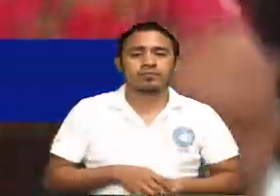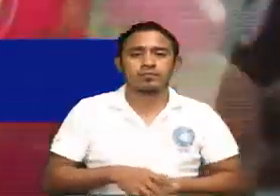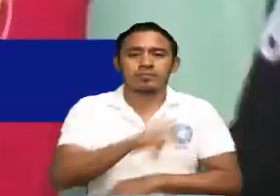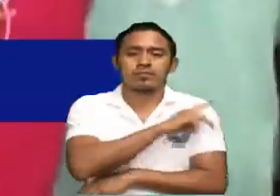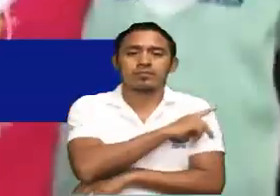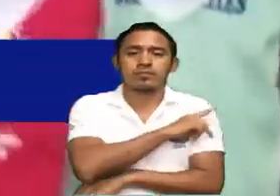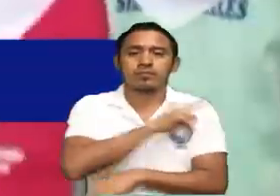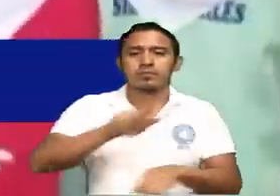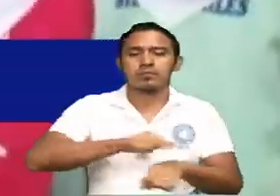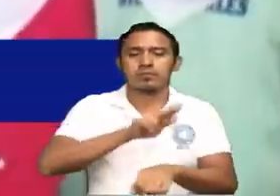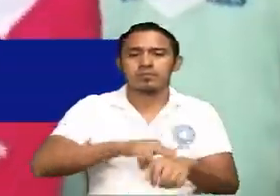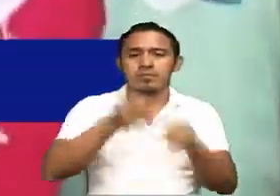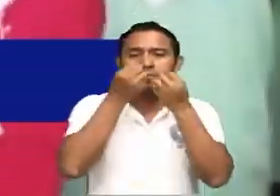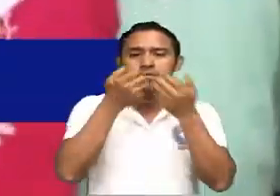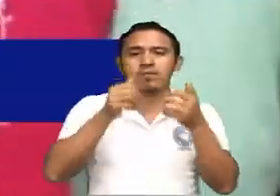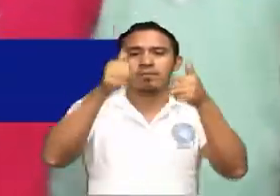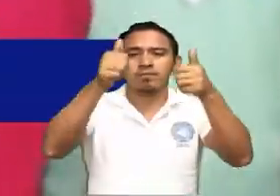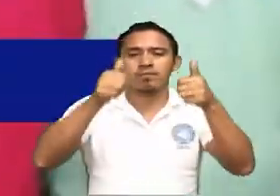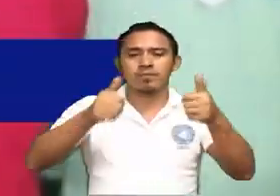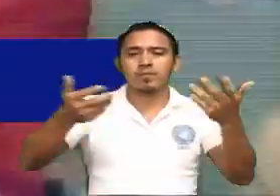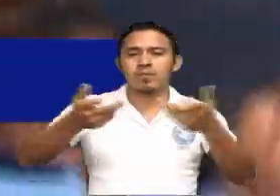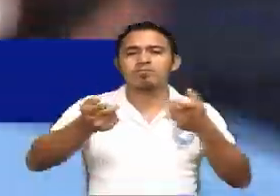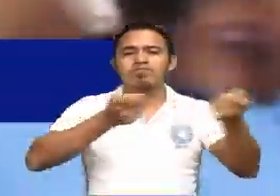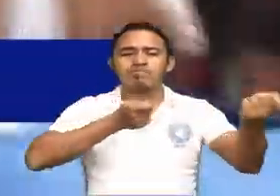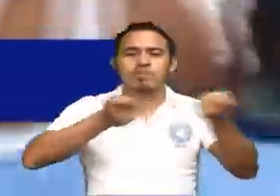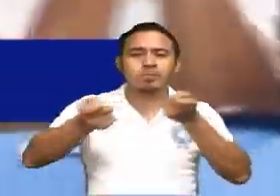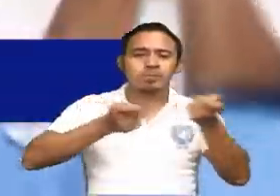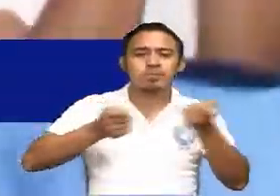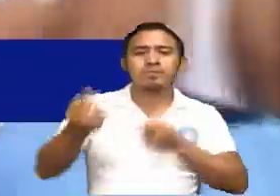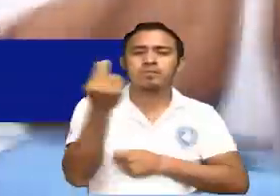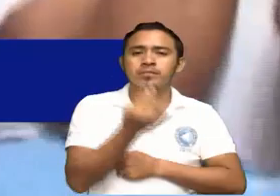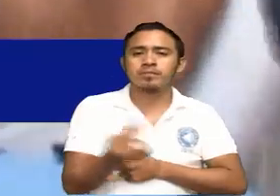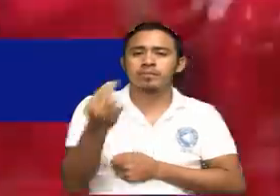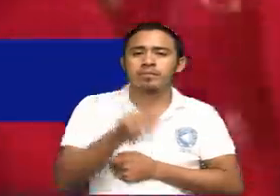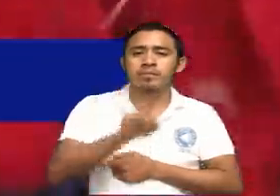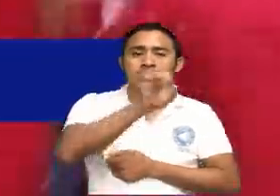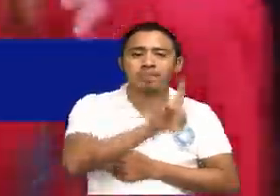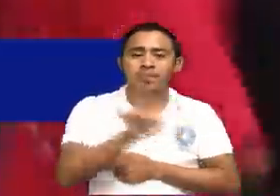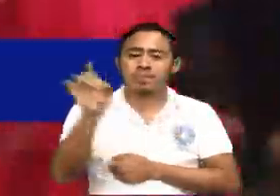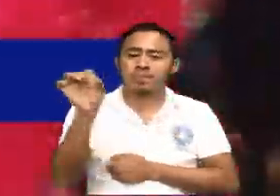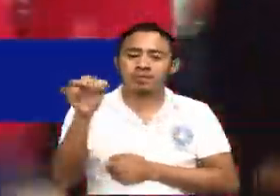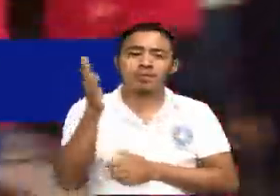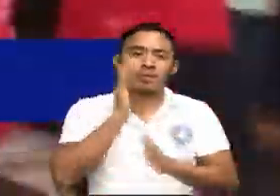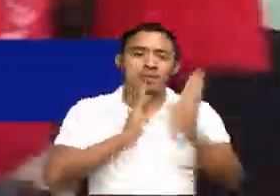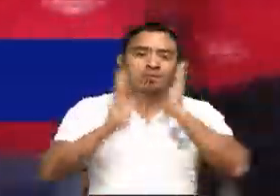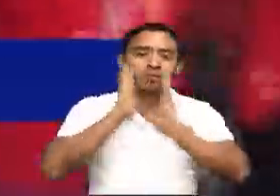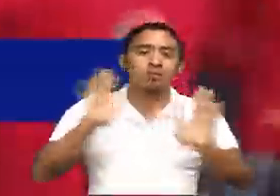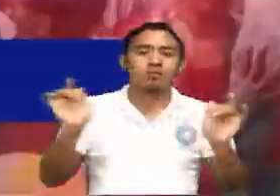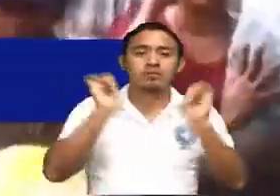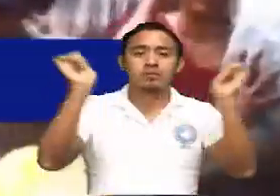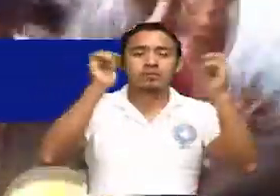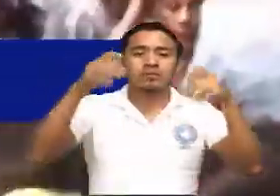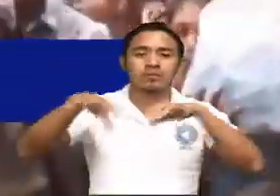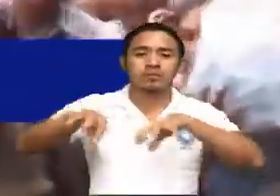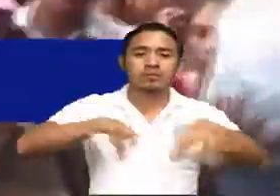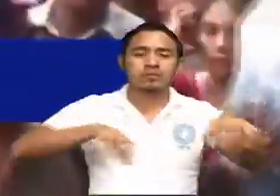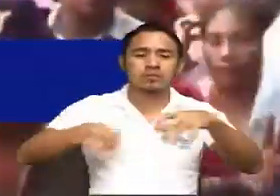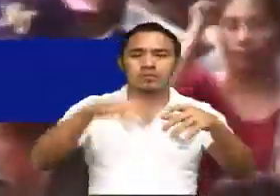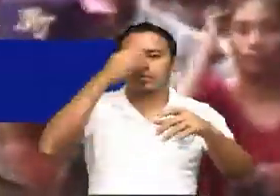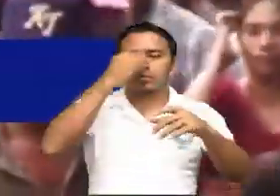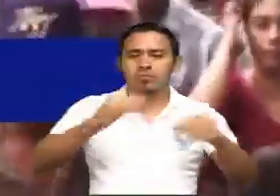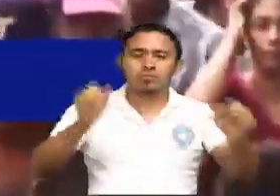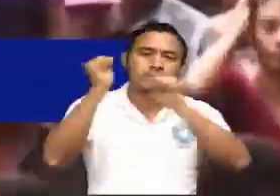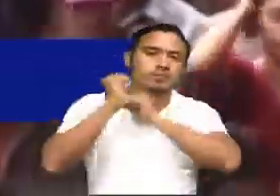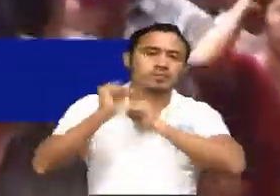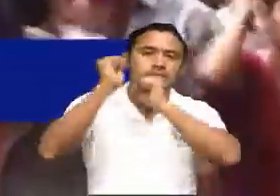Policía Nacional emite comunicado sobre las medidas a implementarse el 1 y 10 de agosto, cuando se celebran las fiestas en honor a